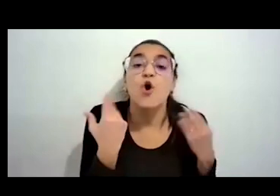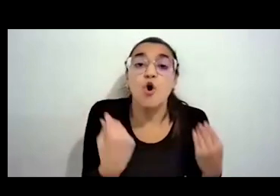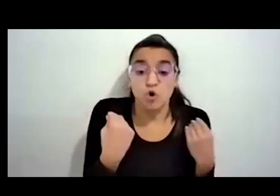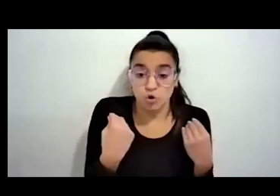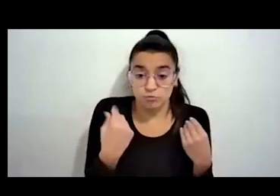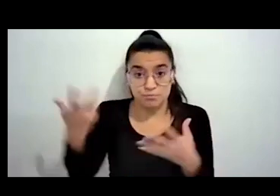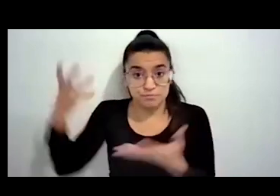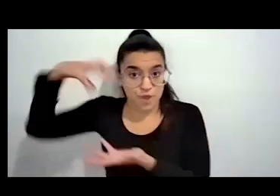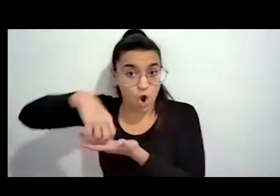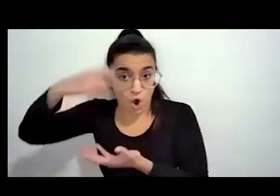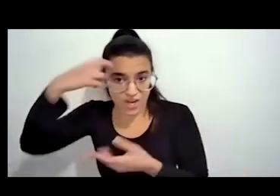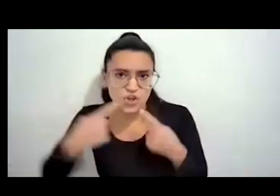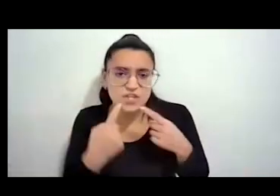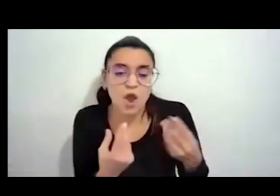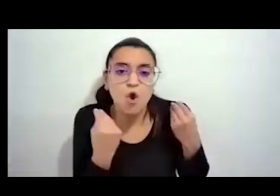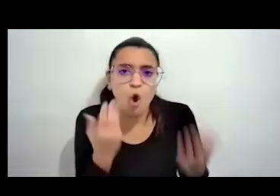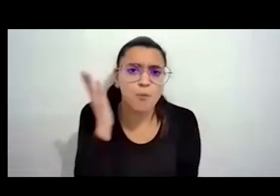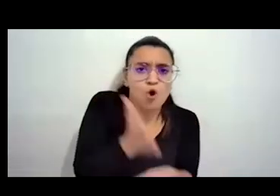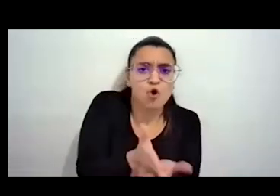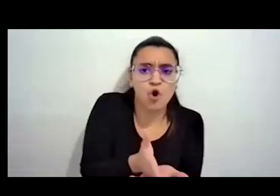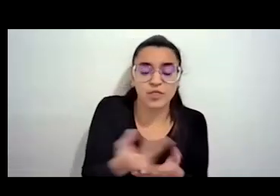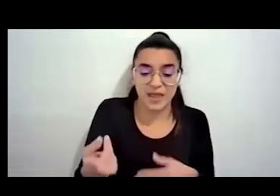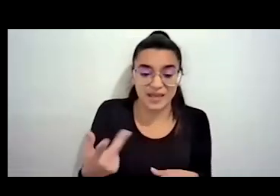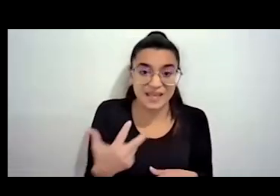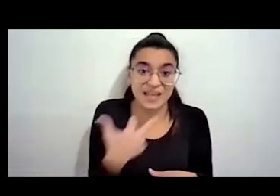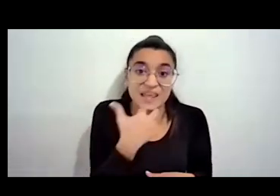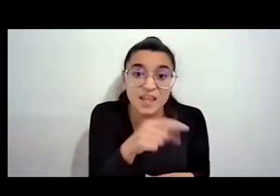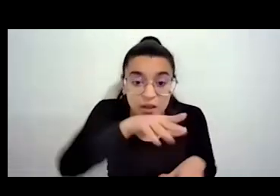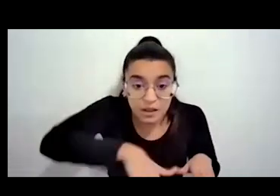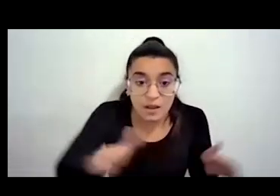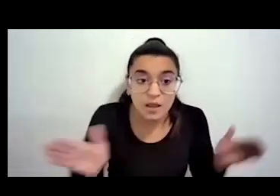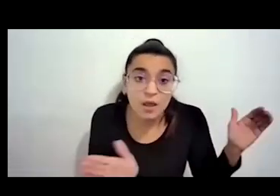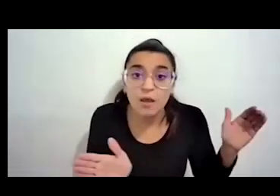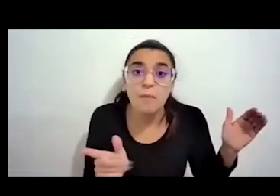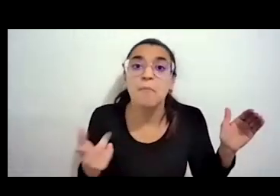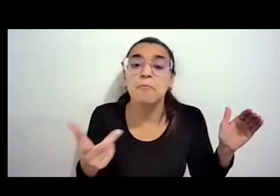a condenar a un niño a nacer huérfano?